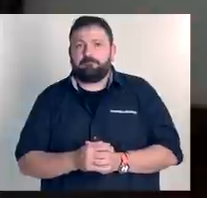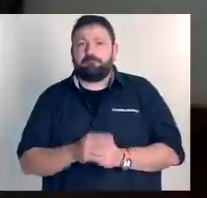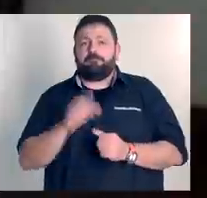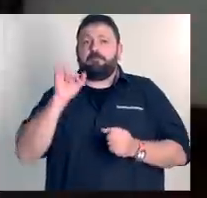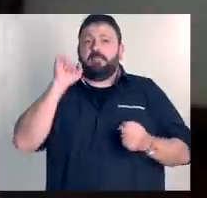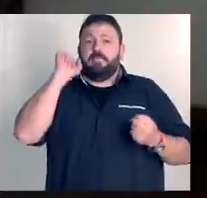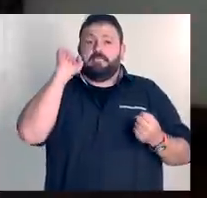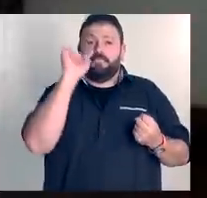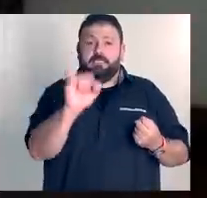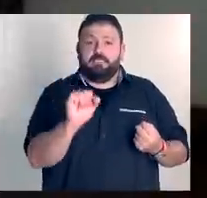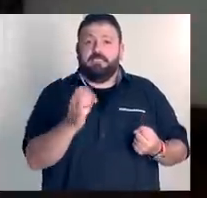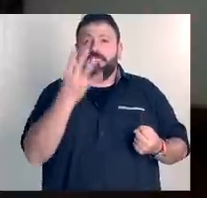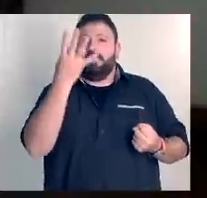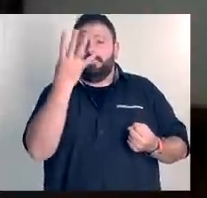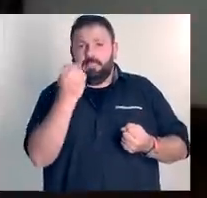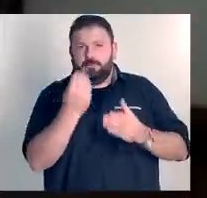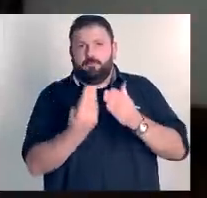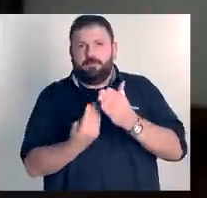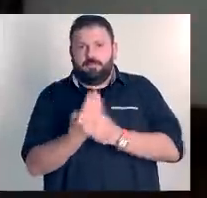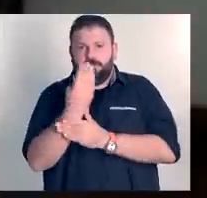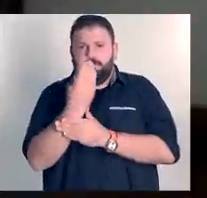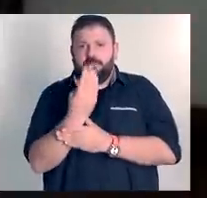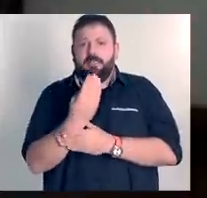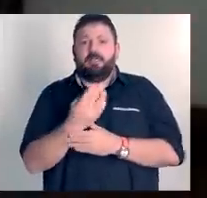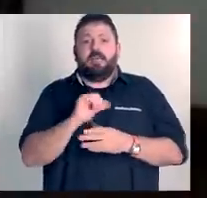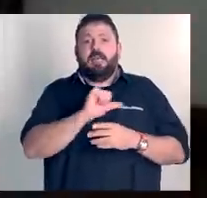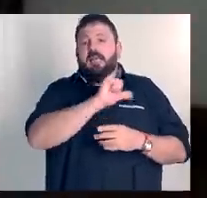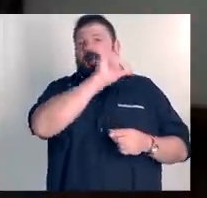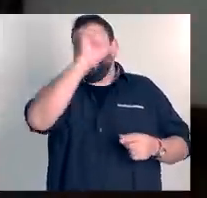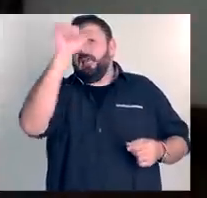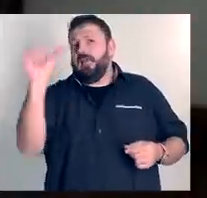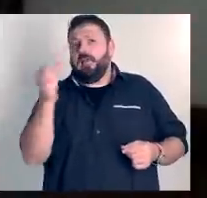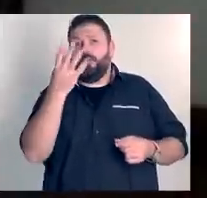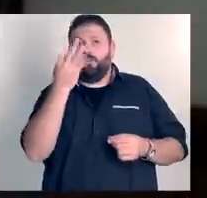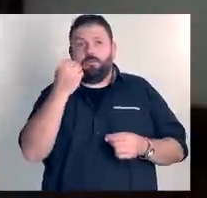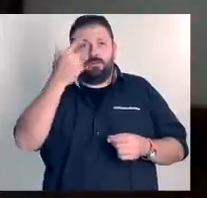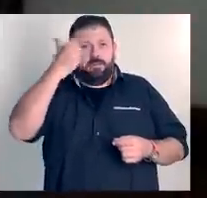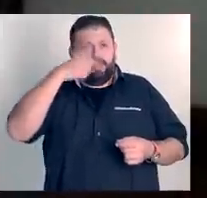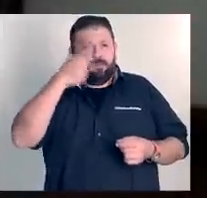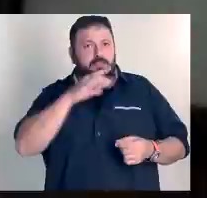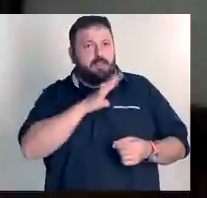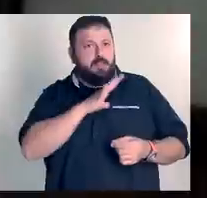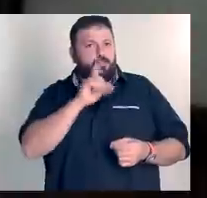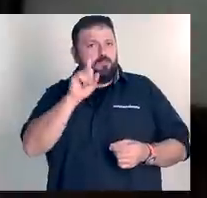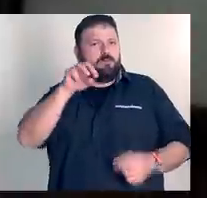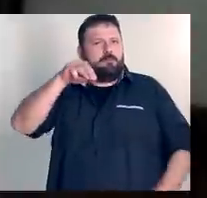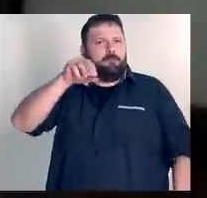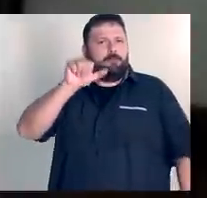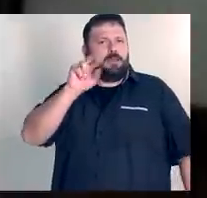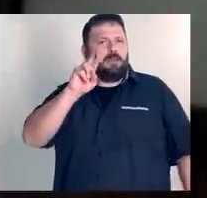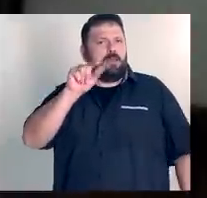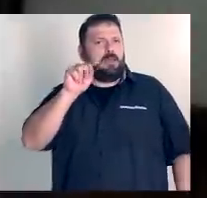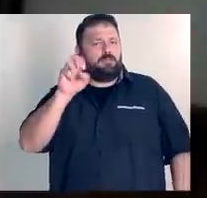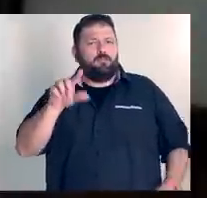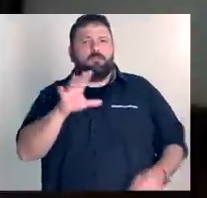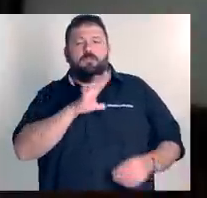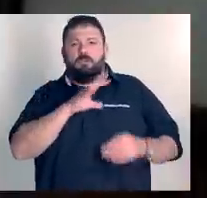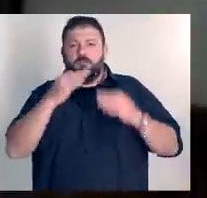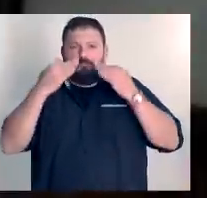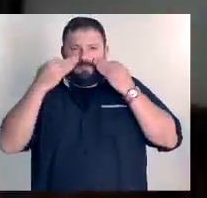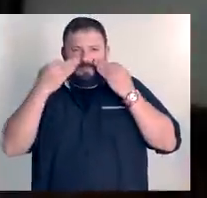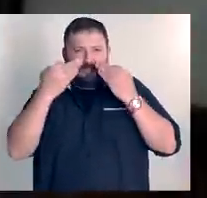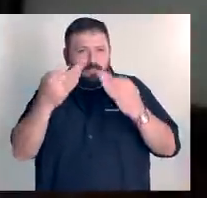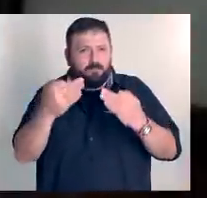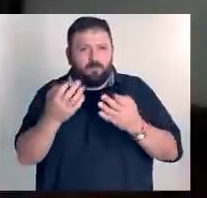sábado a las 9 de la mañana y hasta las 9 de la noche va a haber un maratón de testimonios y de entrenamientos de verdad